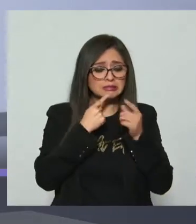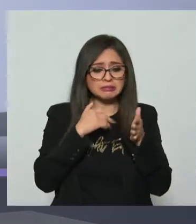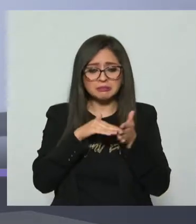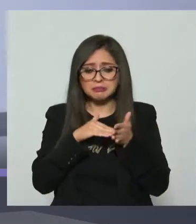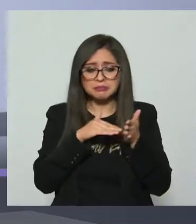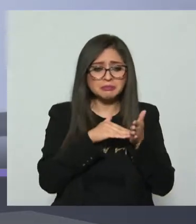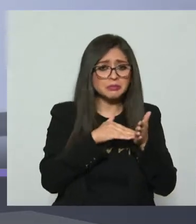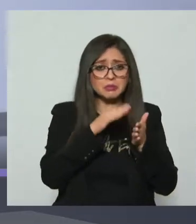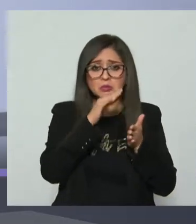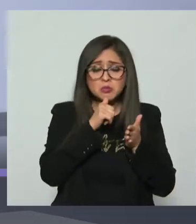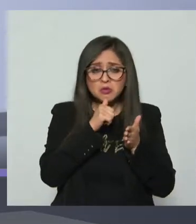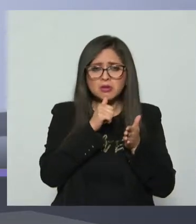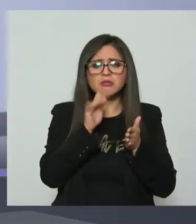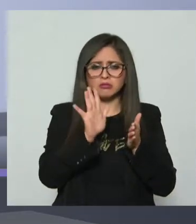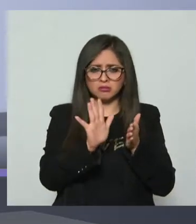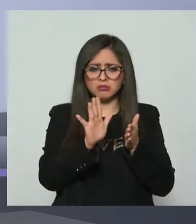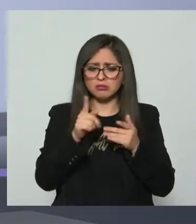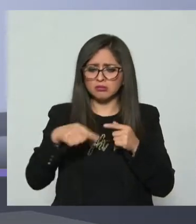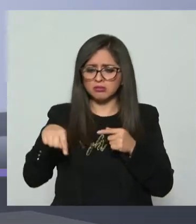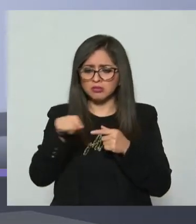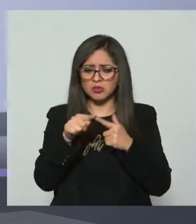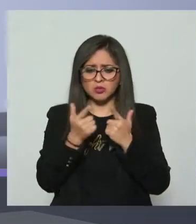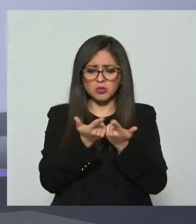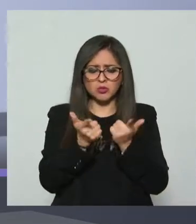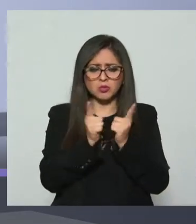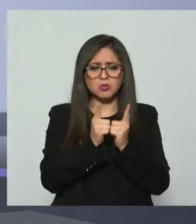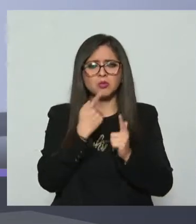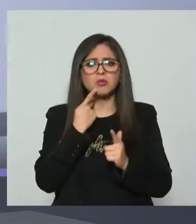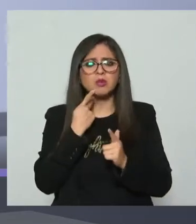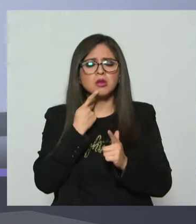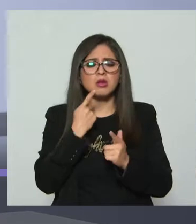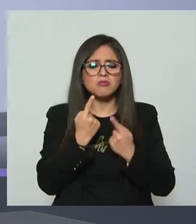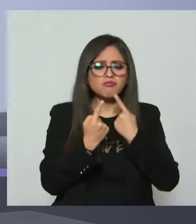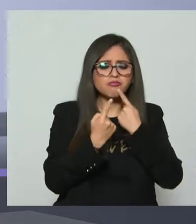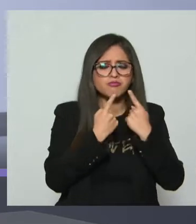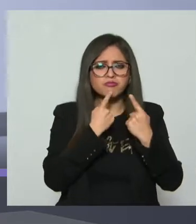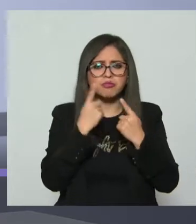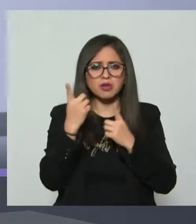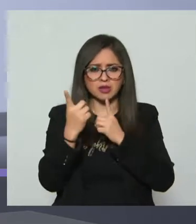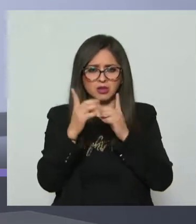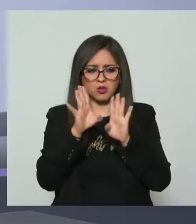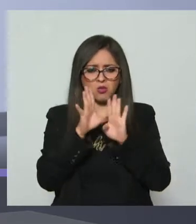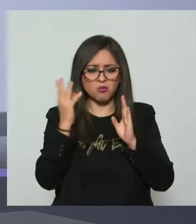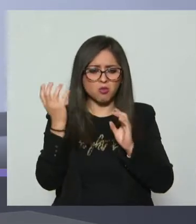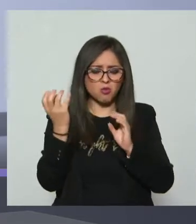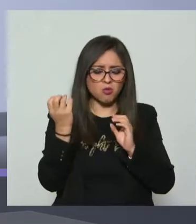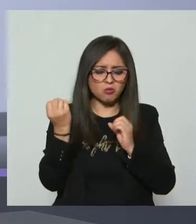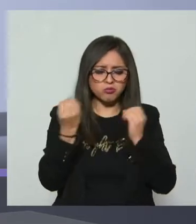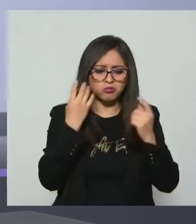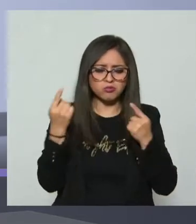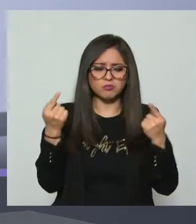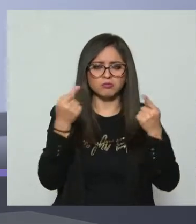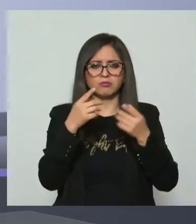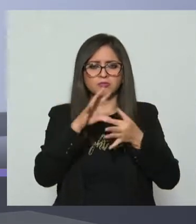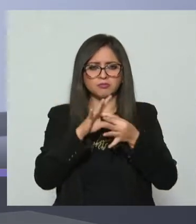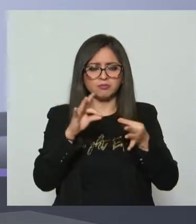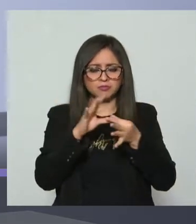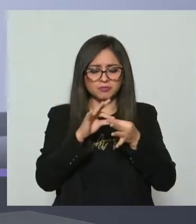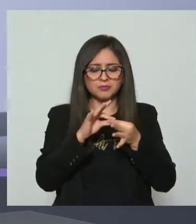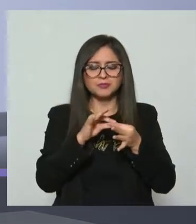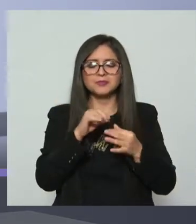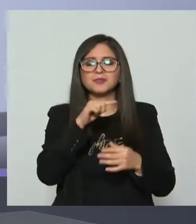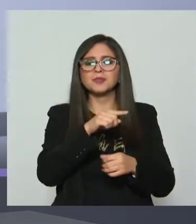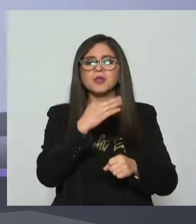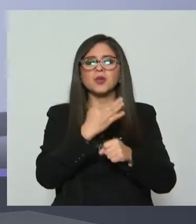debate. Es decir, en la Comisión de Derechos Humanos del Congreso, que preside